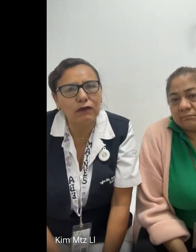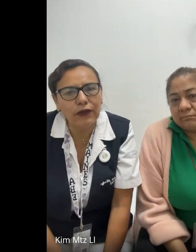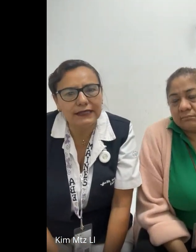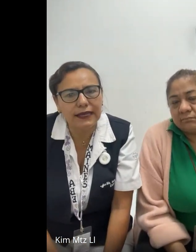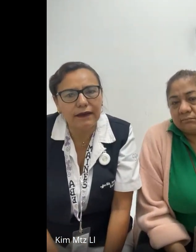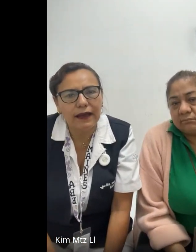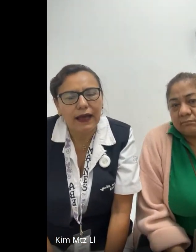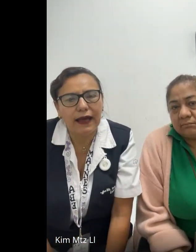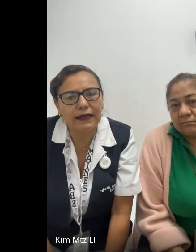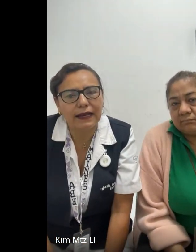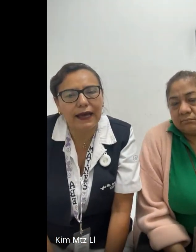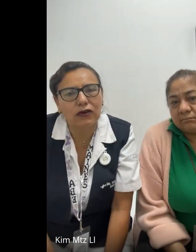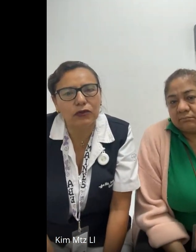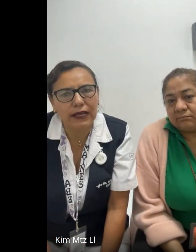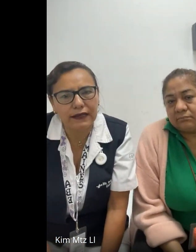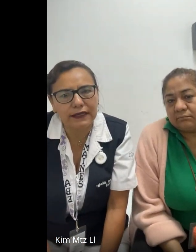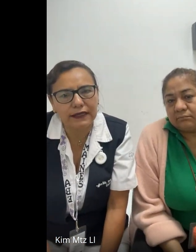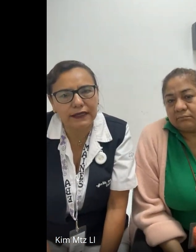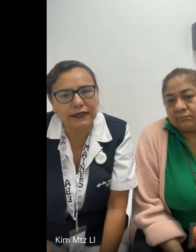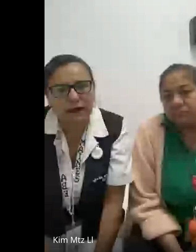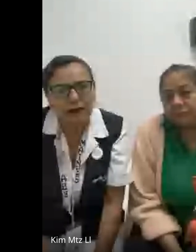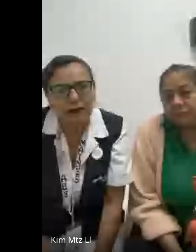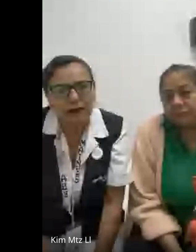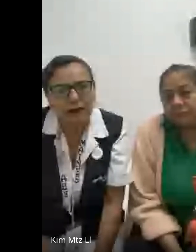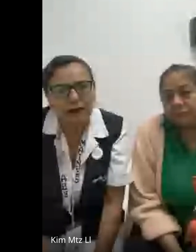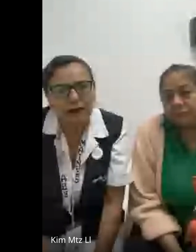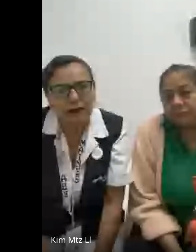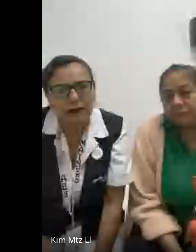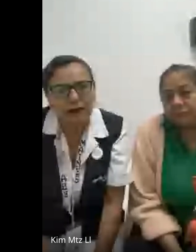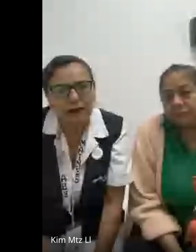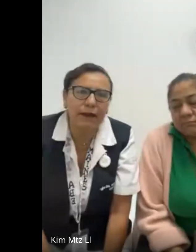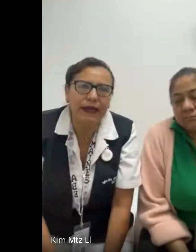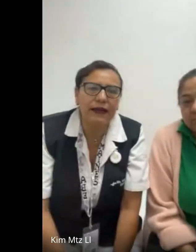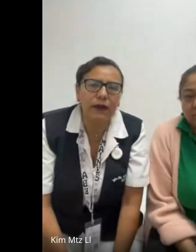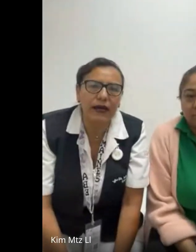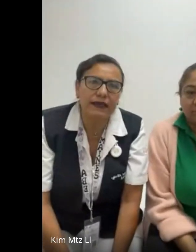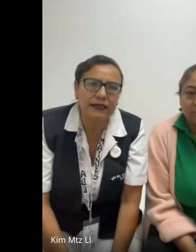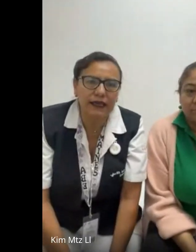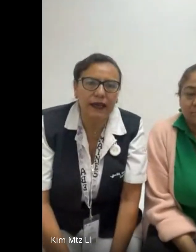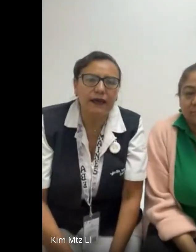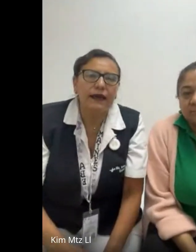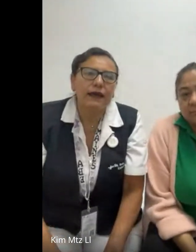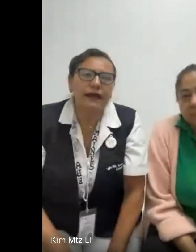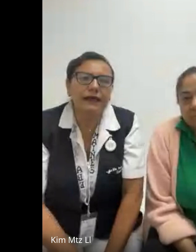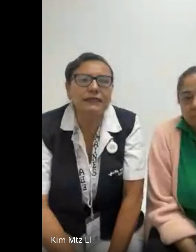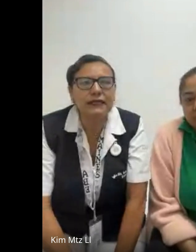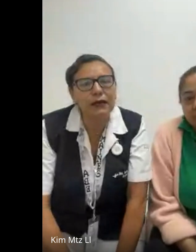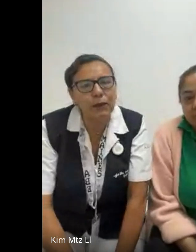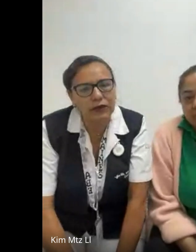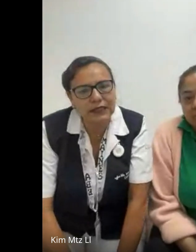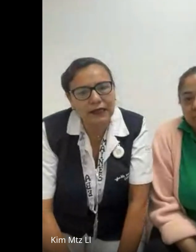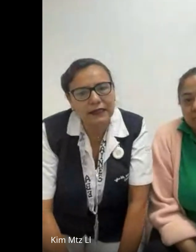con confianza al comunicarte con él. Por eso la importancia de saber el lenguaje de señas